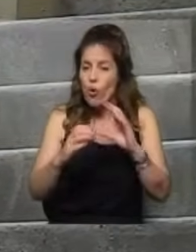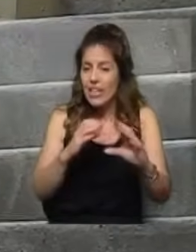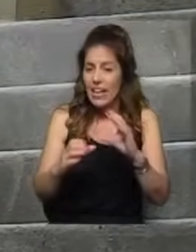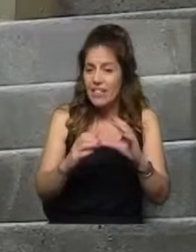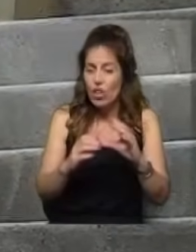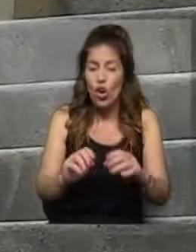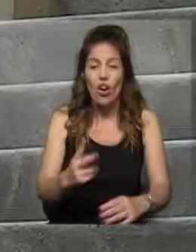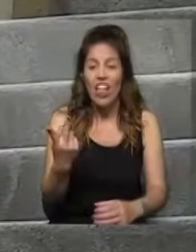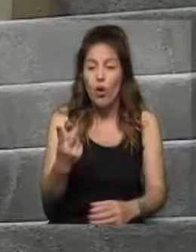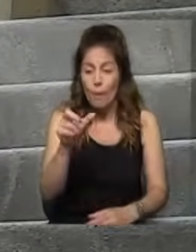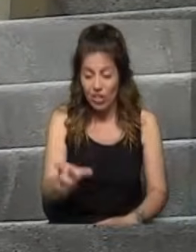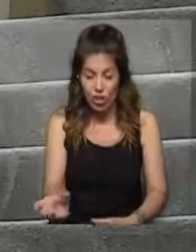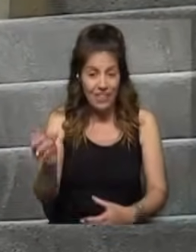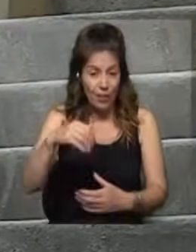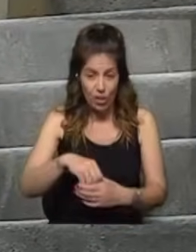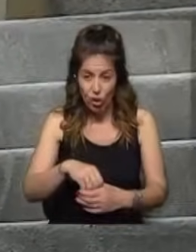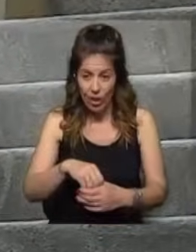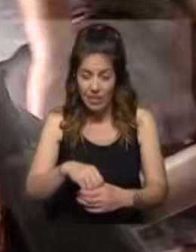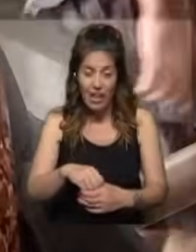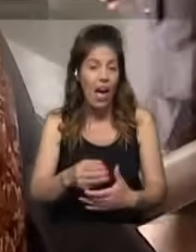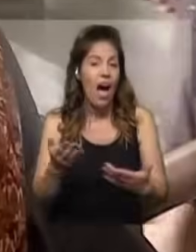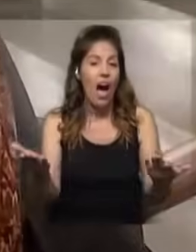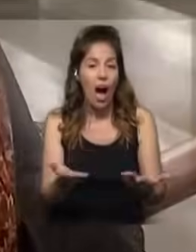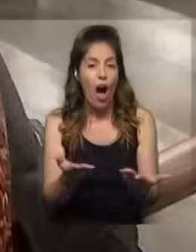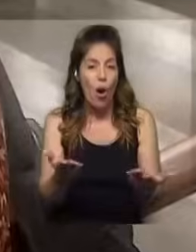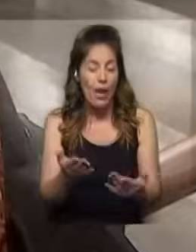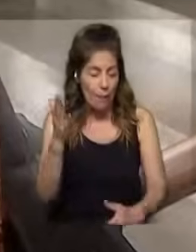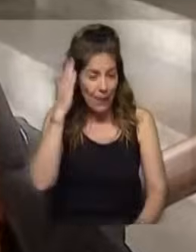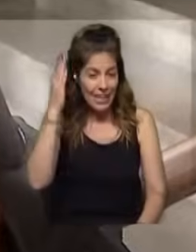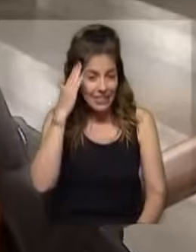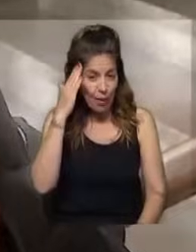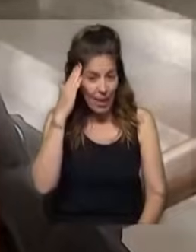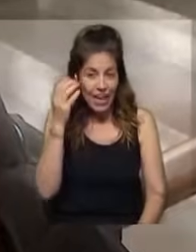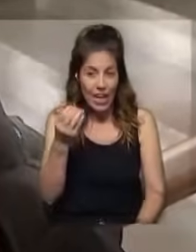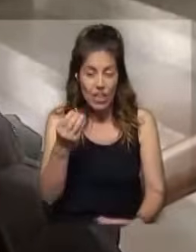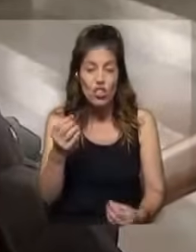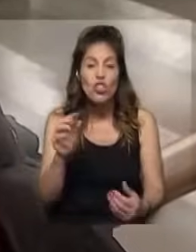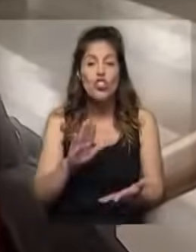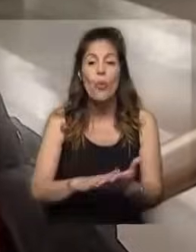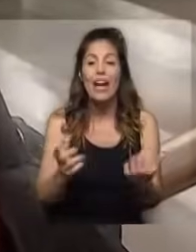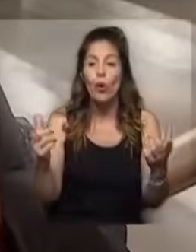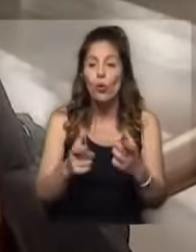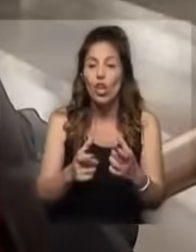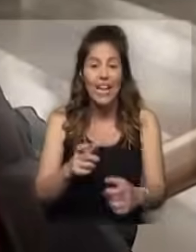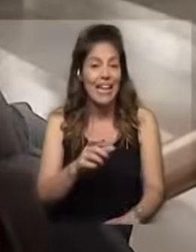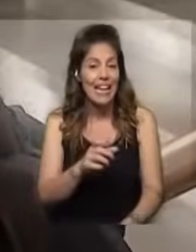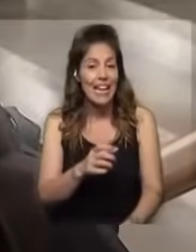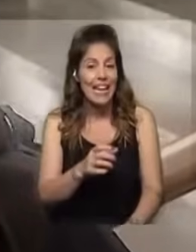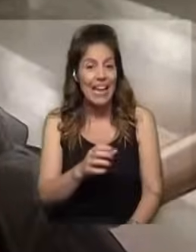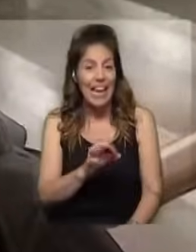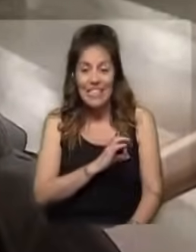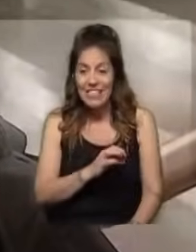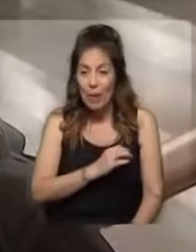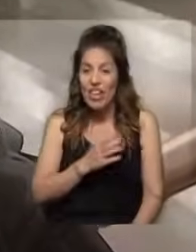dos interventoras de hecho ahora hemos tenido para saber notificarnos sobre las reuniones y los exámenes hemos ido a